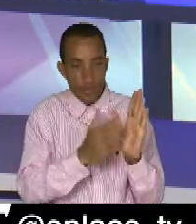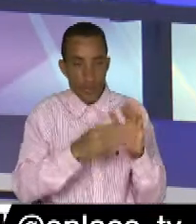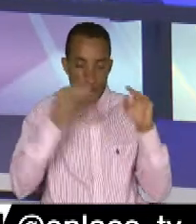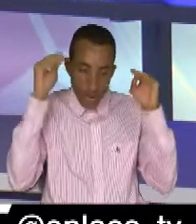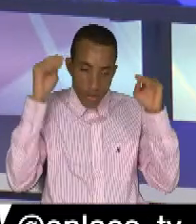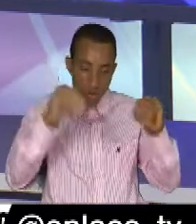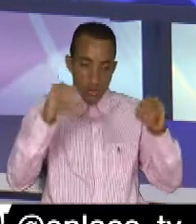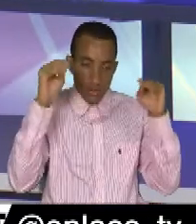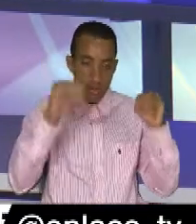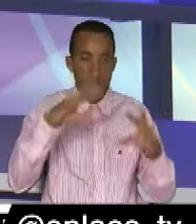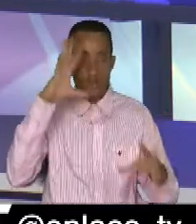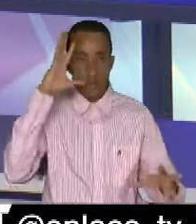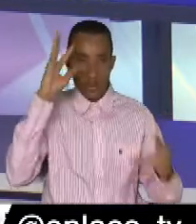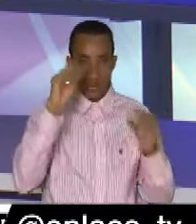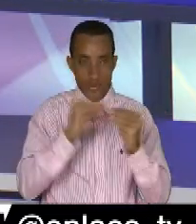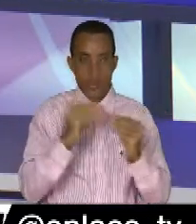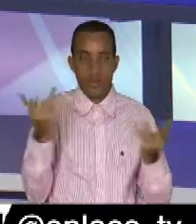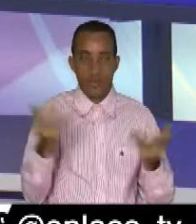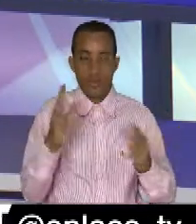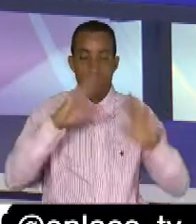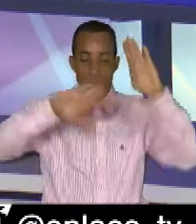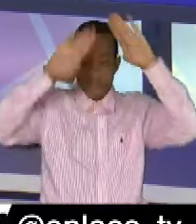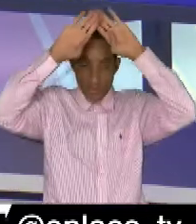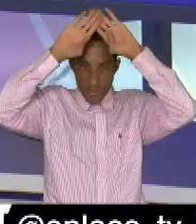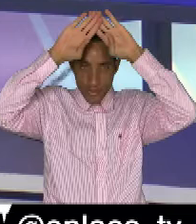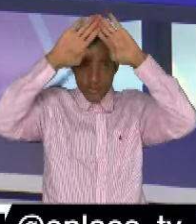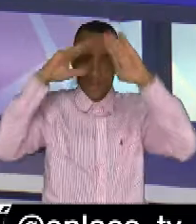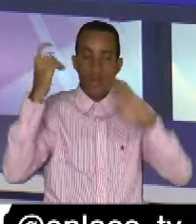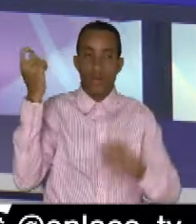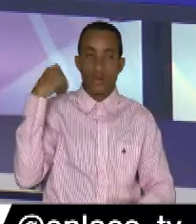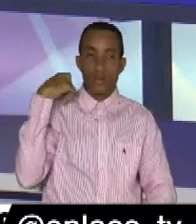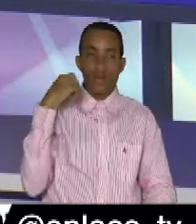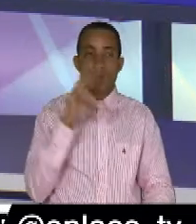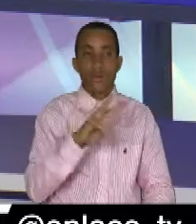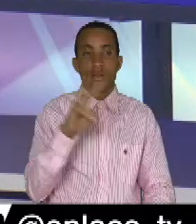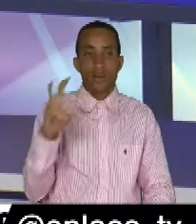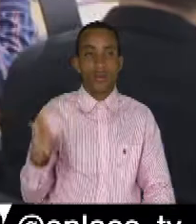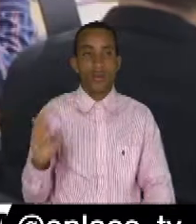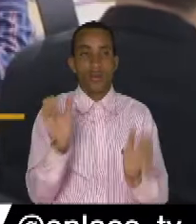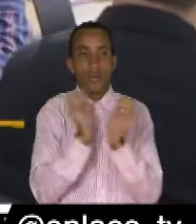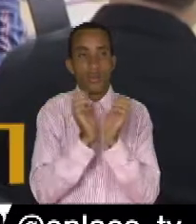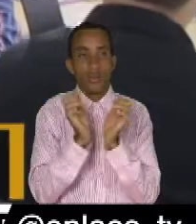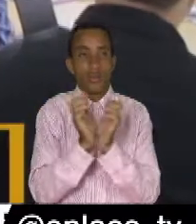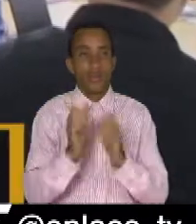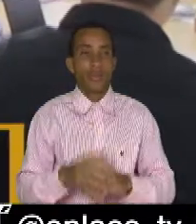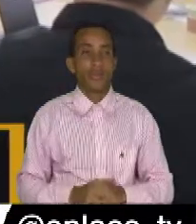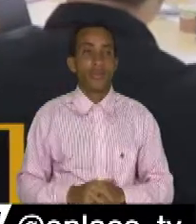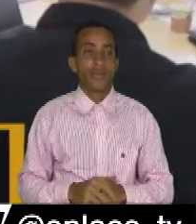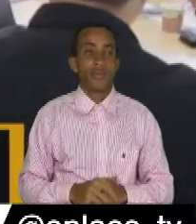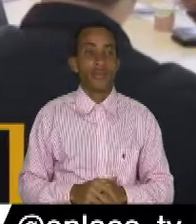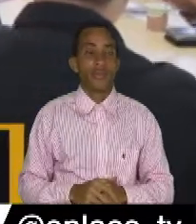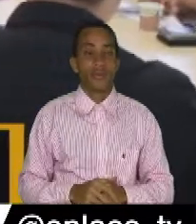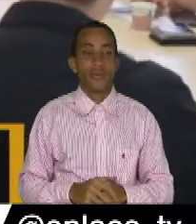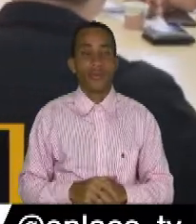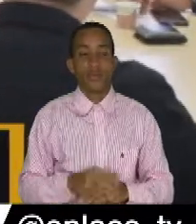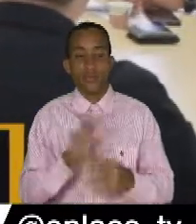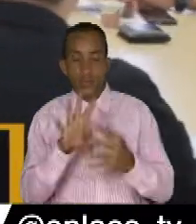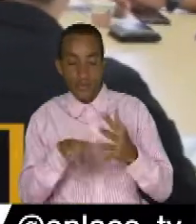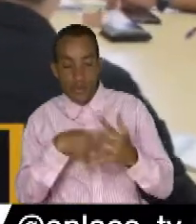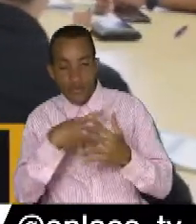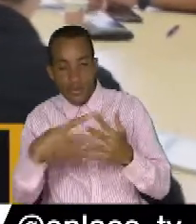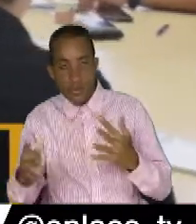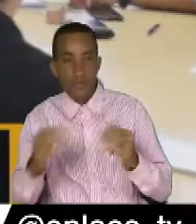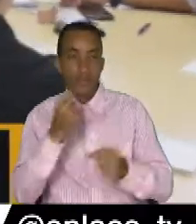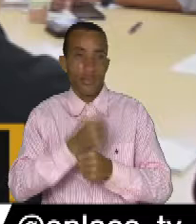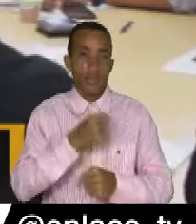acuerdos firmados en la mesa de negociación el pasado sábado 27 de mayo. La agenda de trabajo se cumplió en el corregimiento del